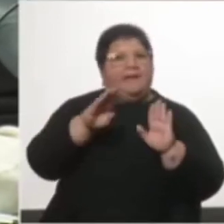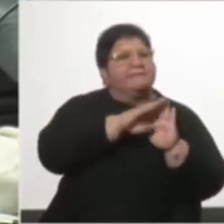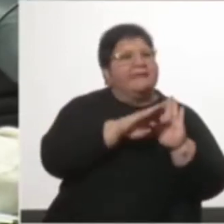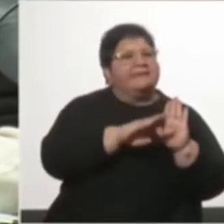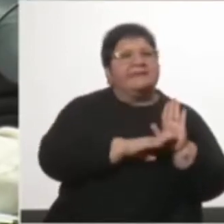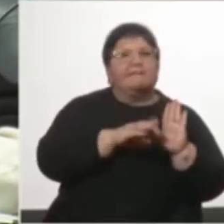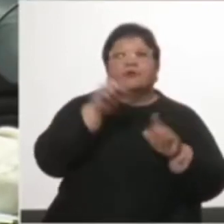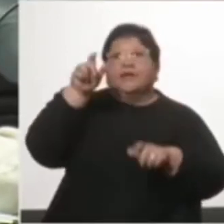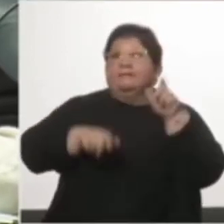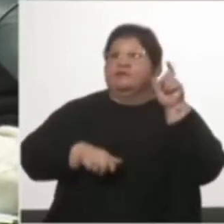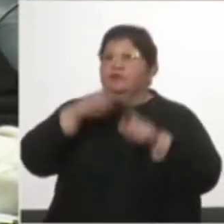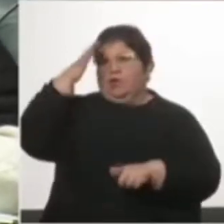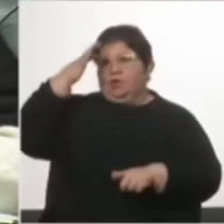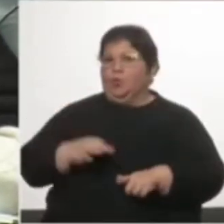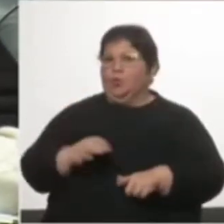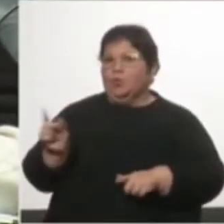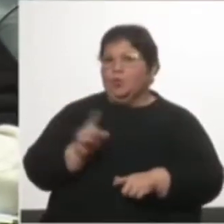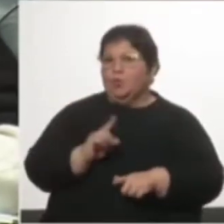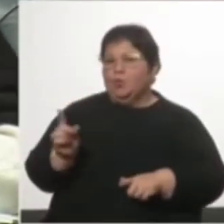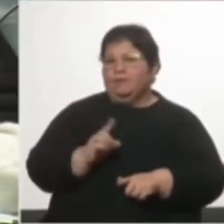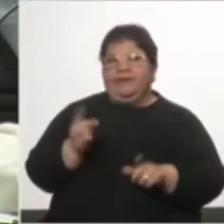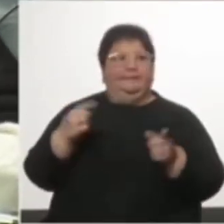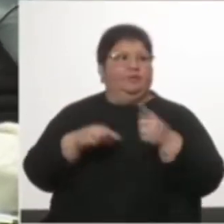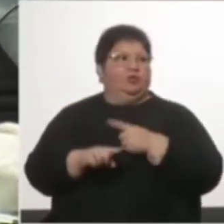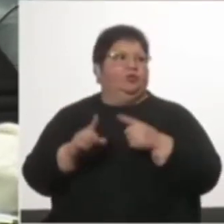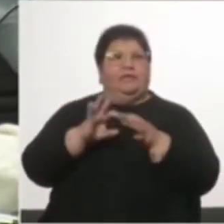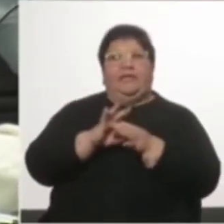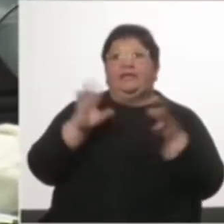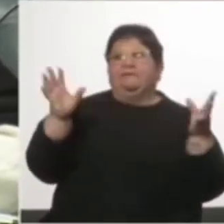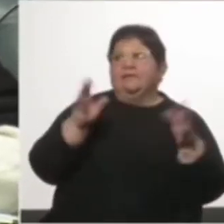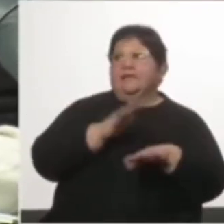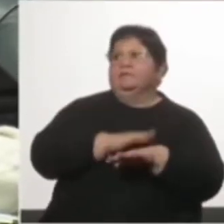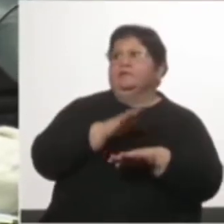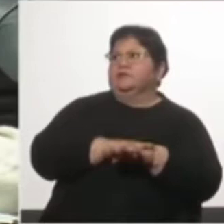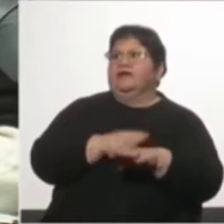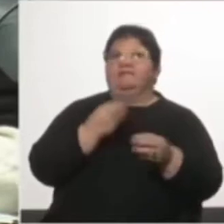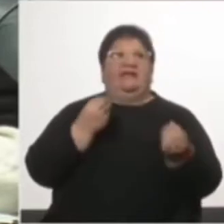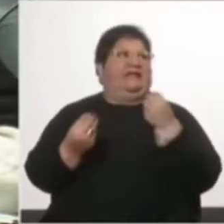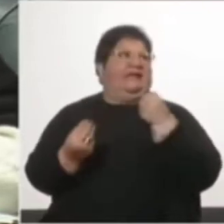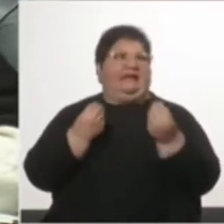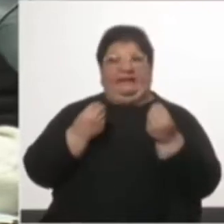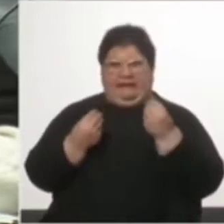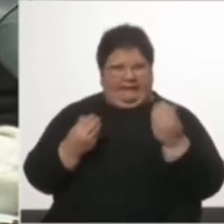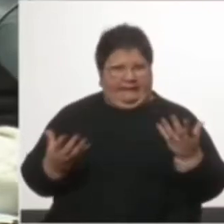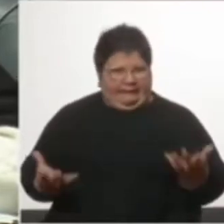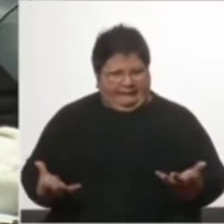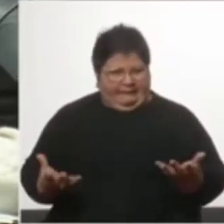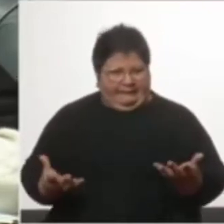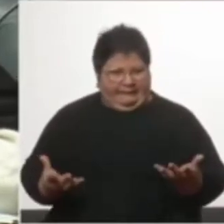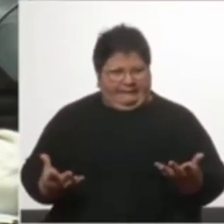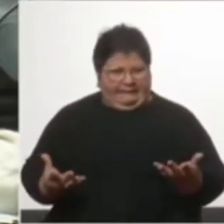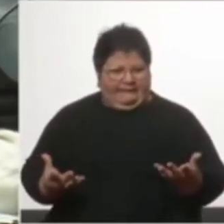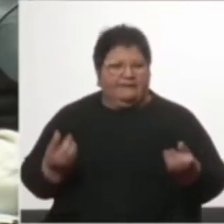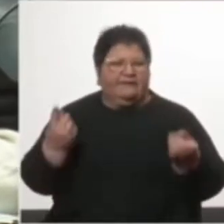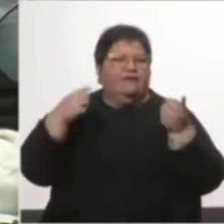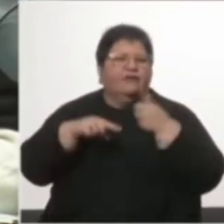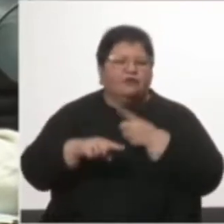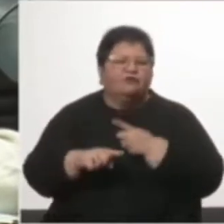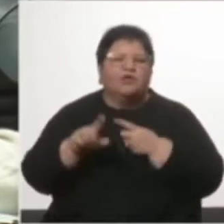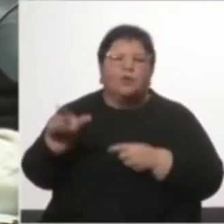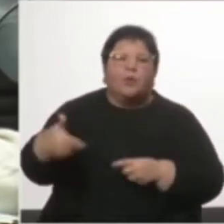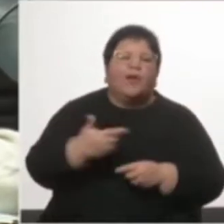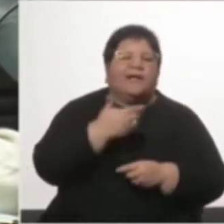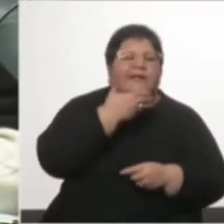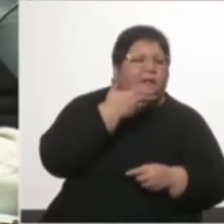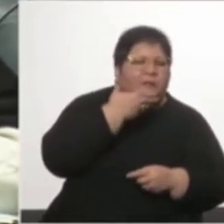gente no la va a cumplir, es decir, la libertad responsable, que era una entelequia, pero sin duda desde nuestro punto